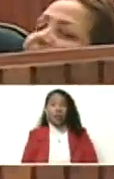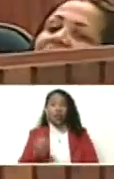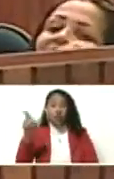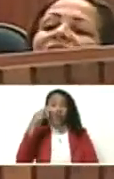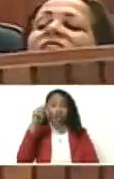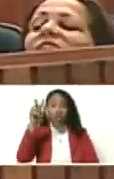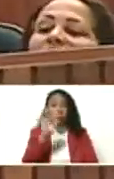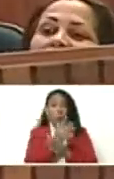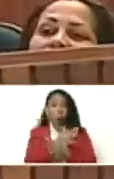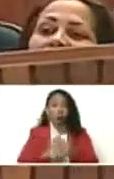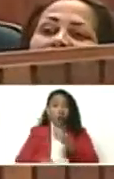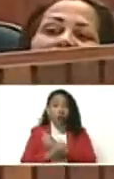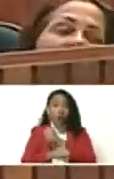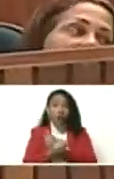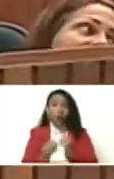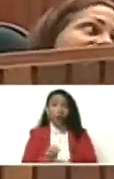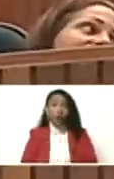¿Viste el juego de fútbol?